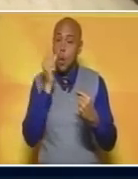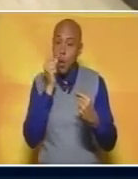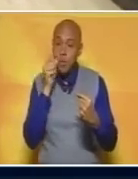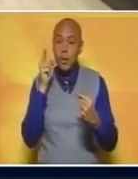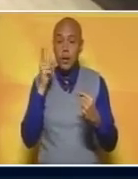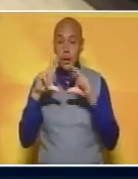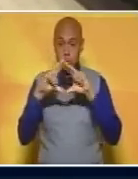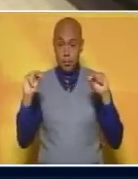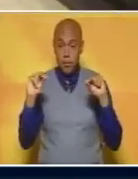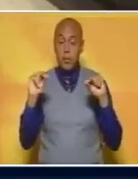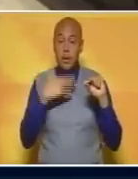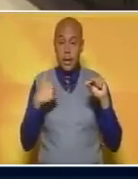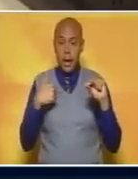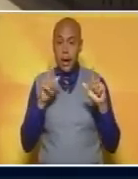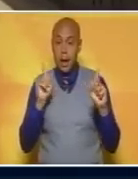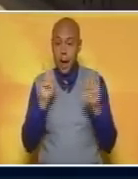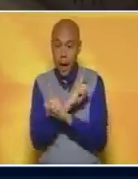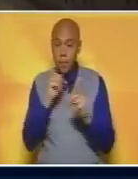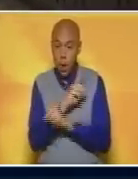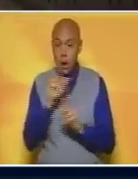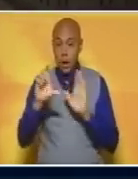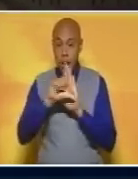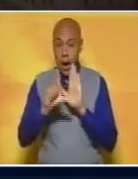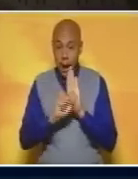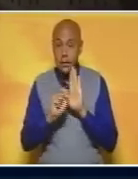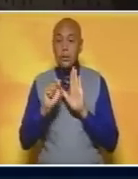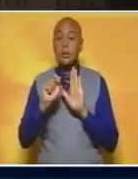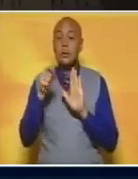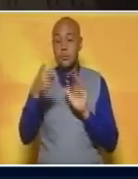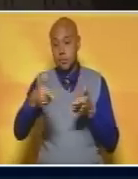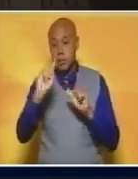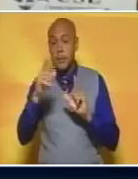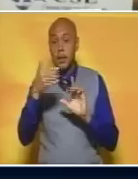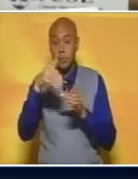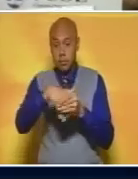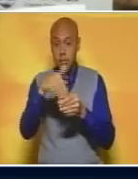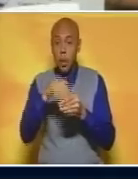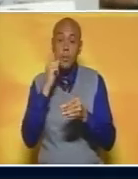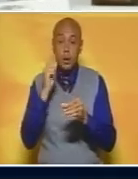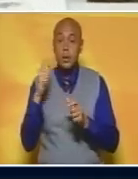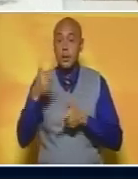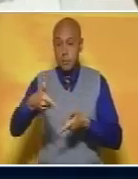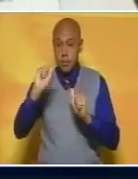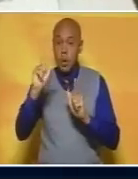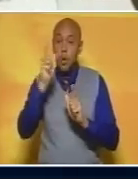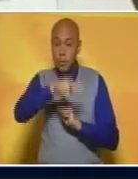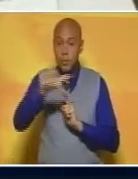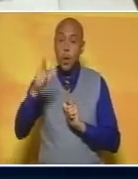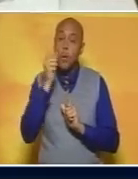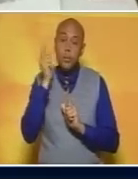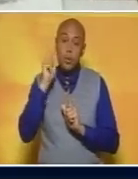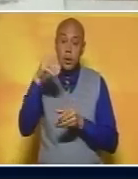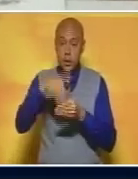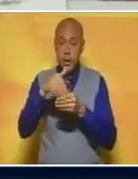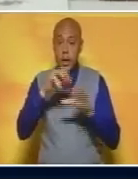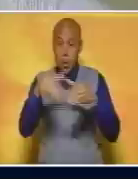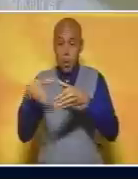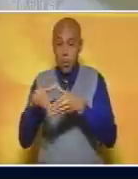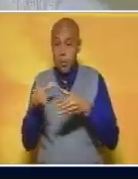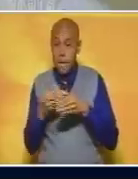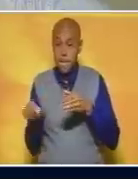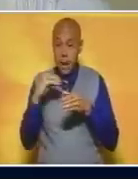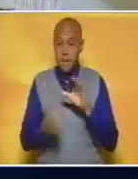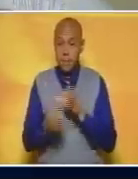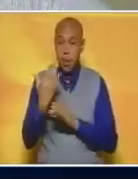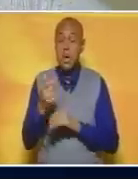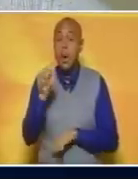una serie de reformas electorales que, según el oficialismo, pretenden fortalecer el voto popular y el sistema de partidos políticos.